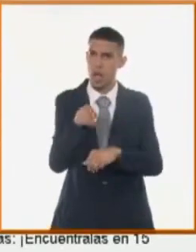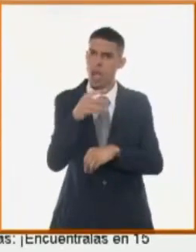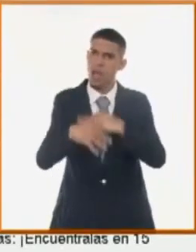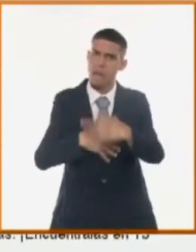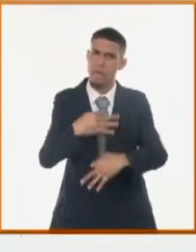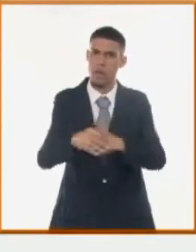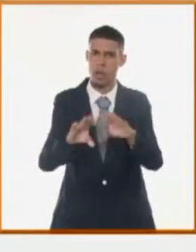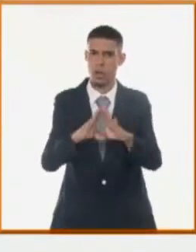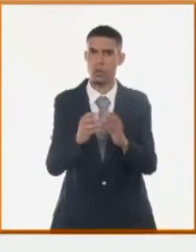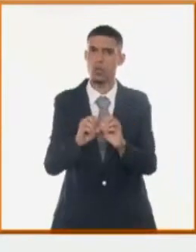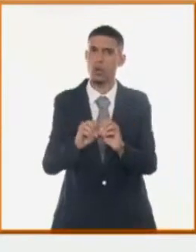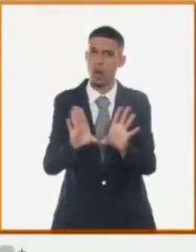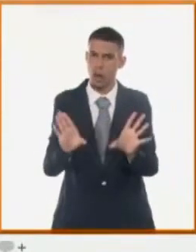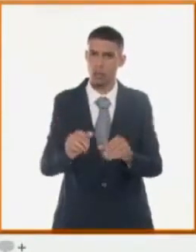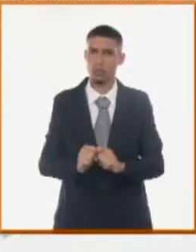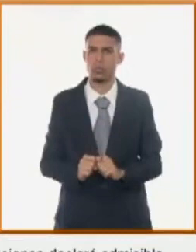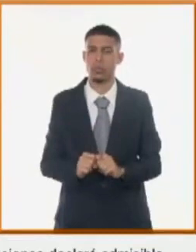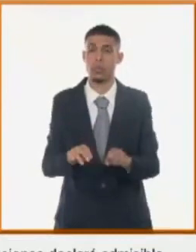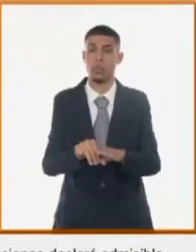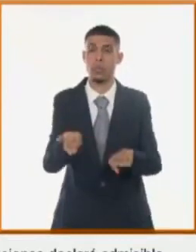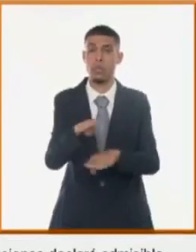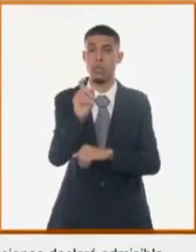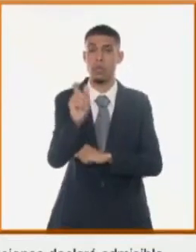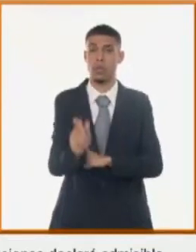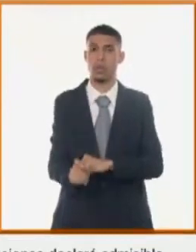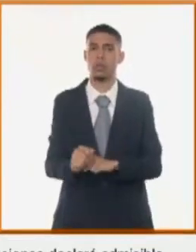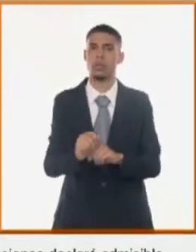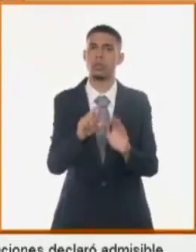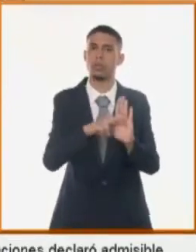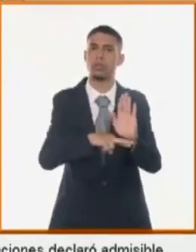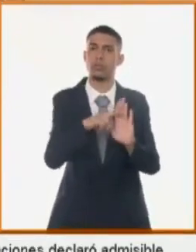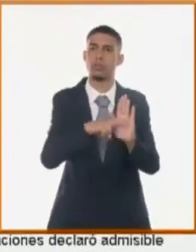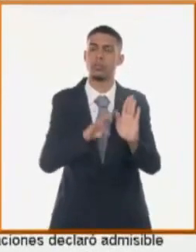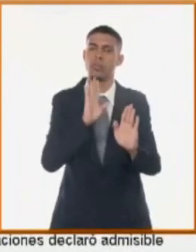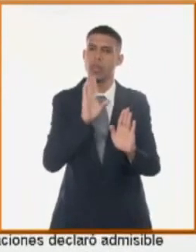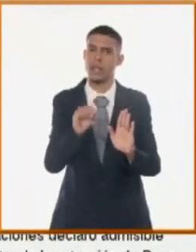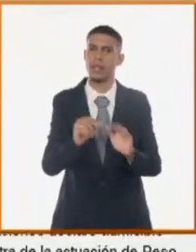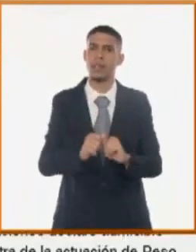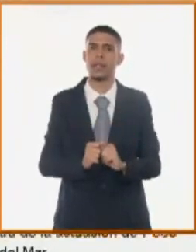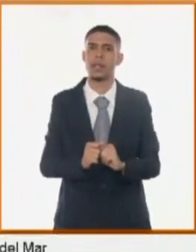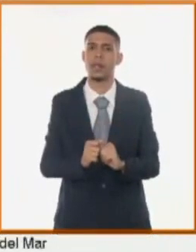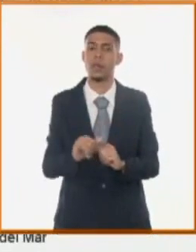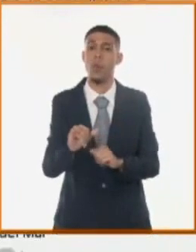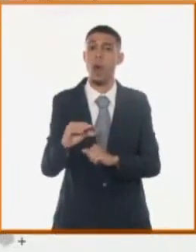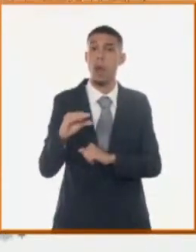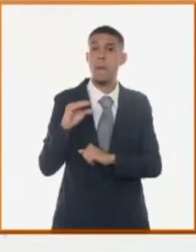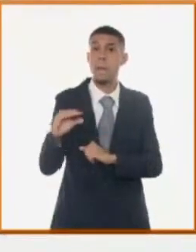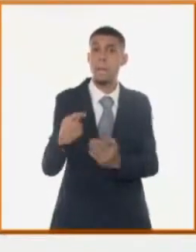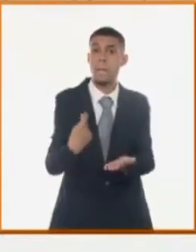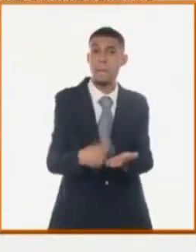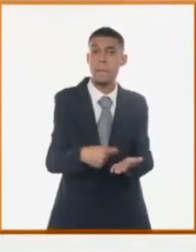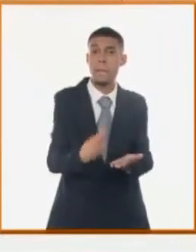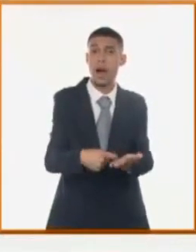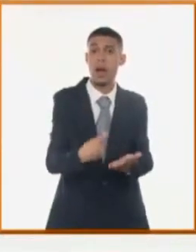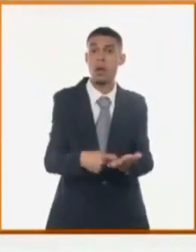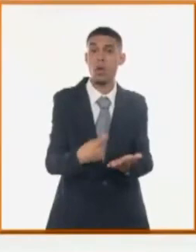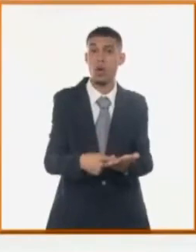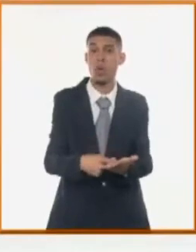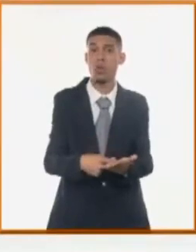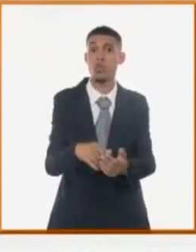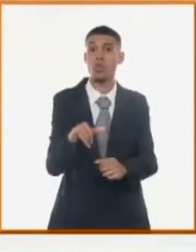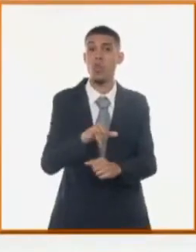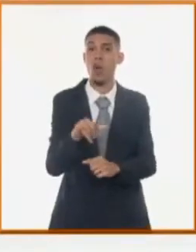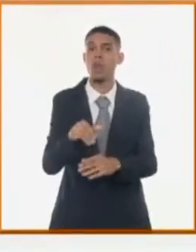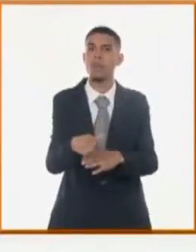pues el ministro de Finanzas y Precios en su resolución establece la bonificación en el pago del impuesto aduanero a las